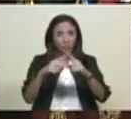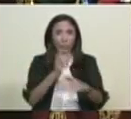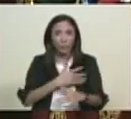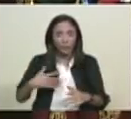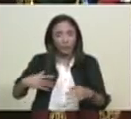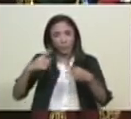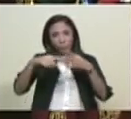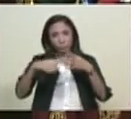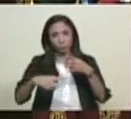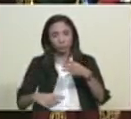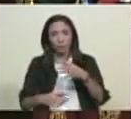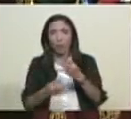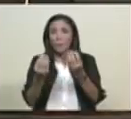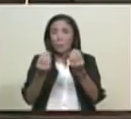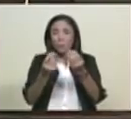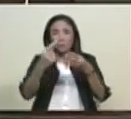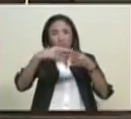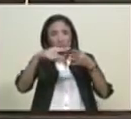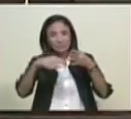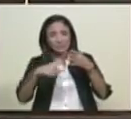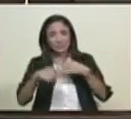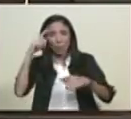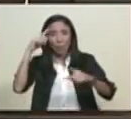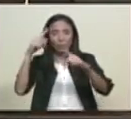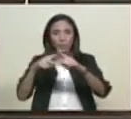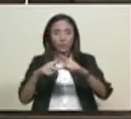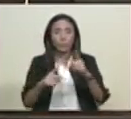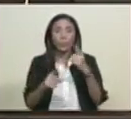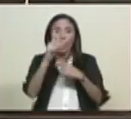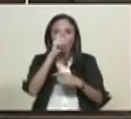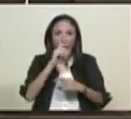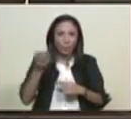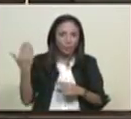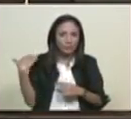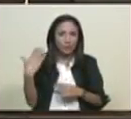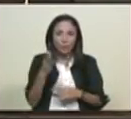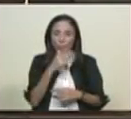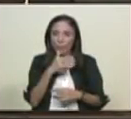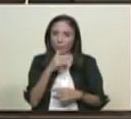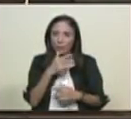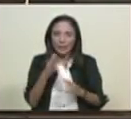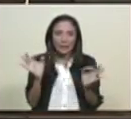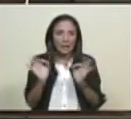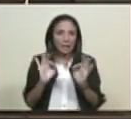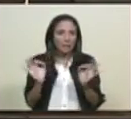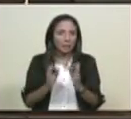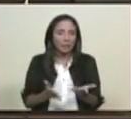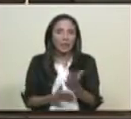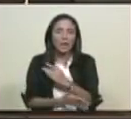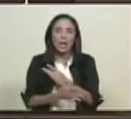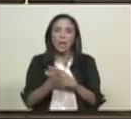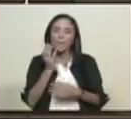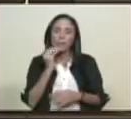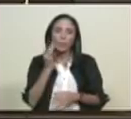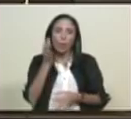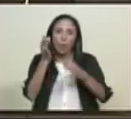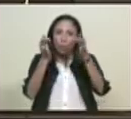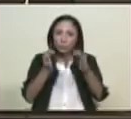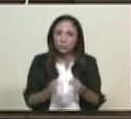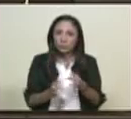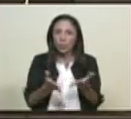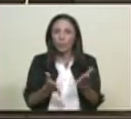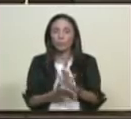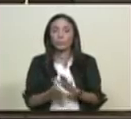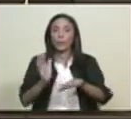Son muchas las que tenemos. Hace un año no teníamos la posibilidad de legislar, porque la